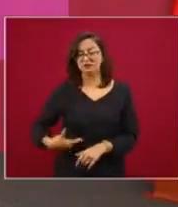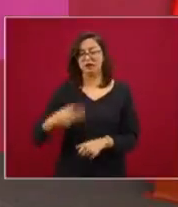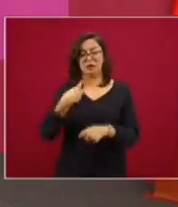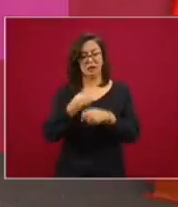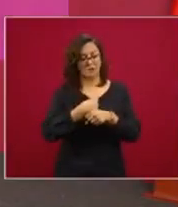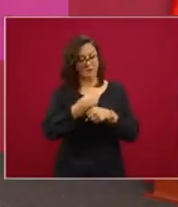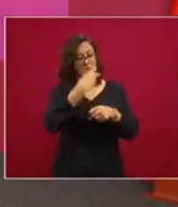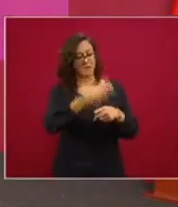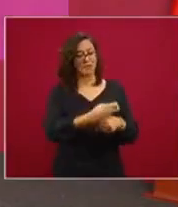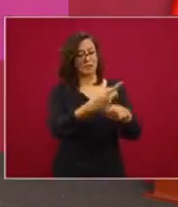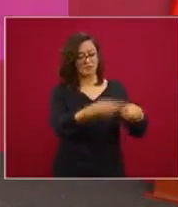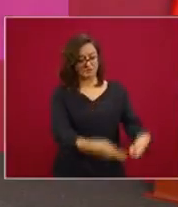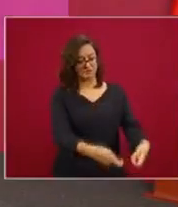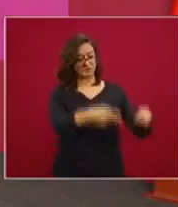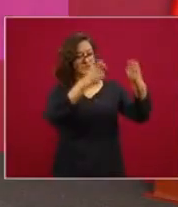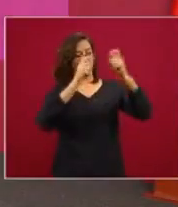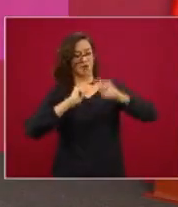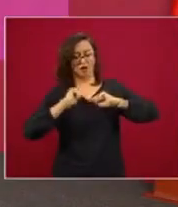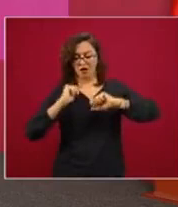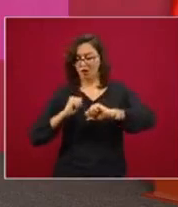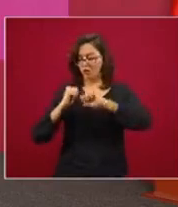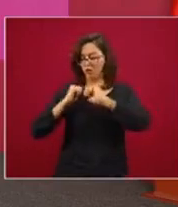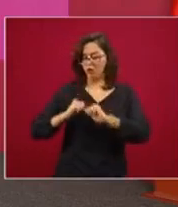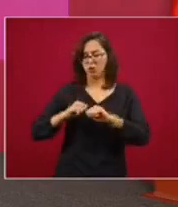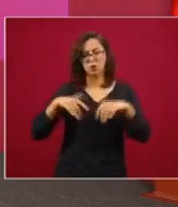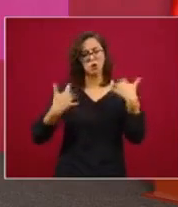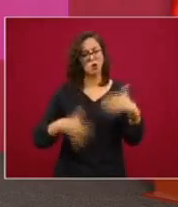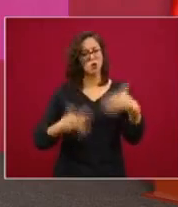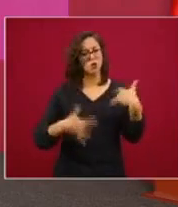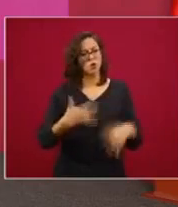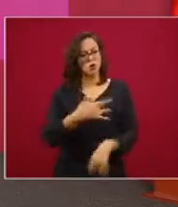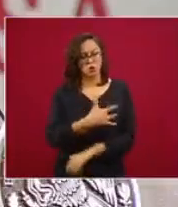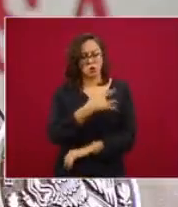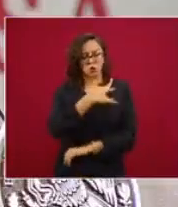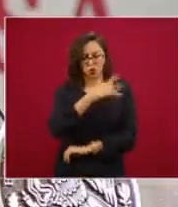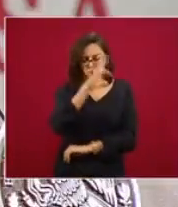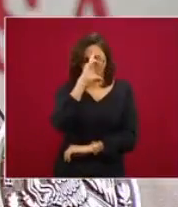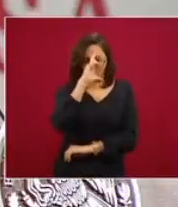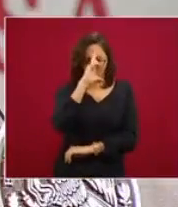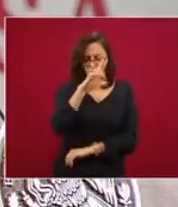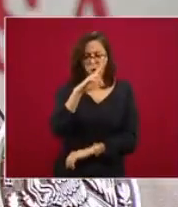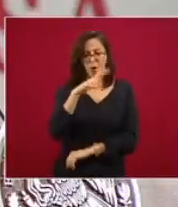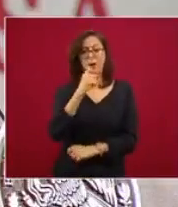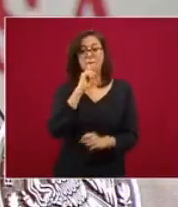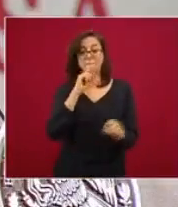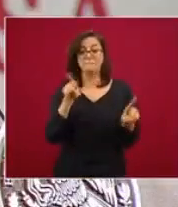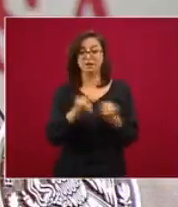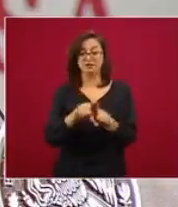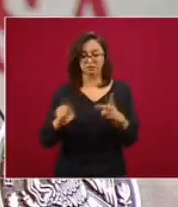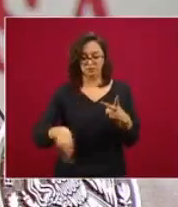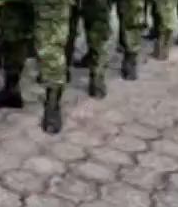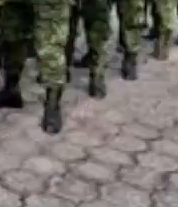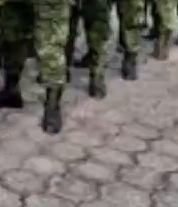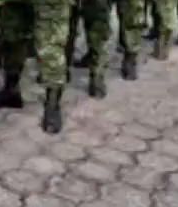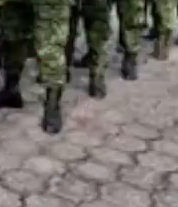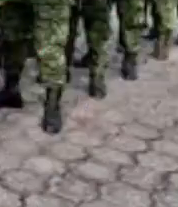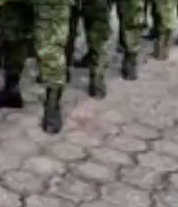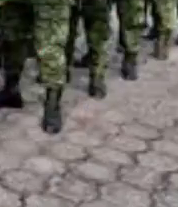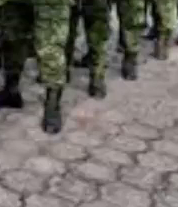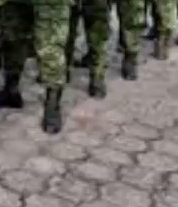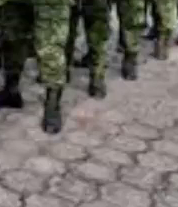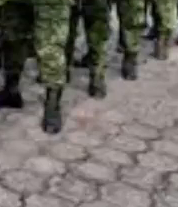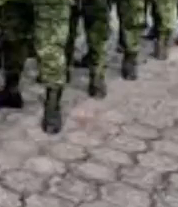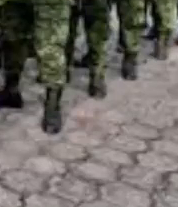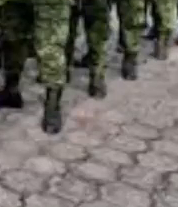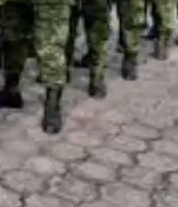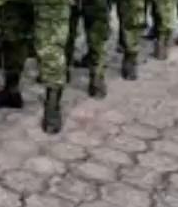manera pues tajante, objetiva y dando la respuesta del por qué es muy importante y muy necesario